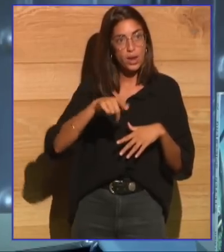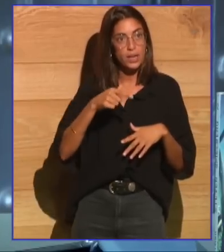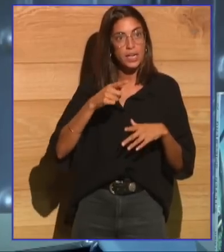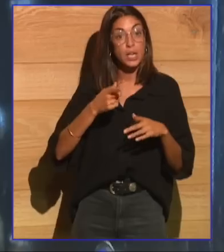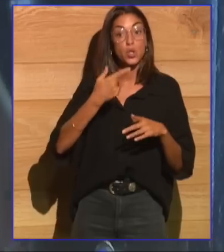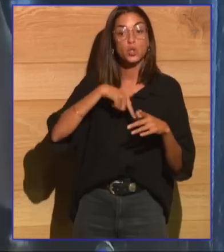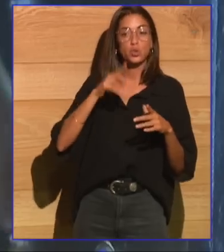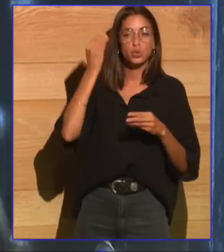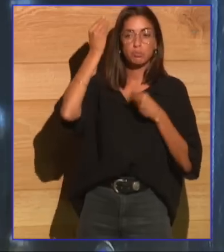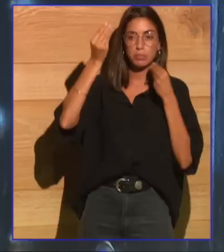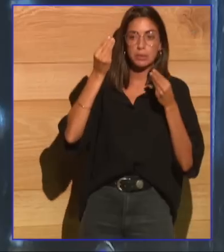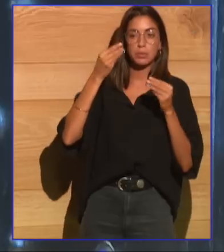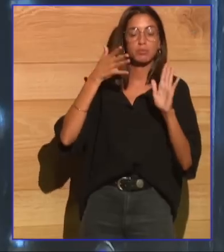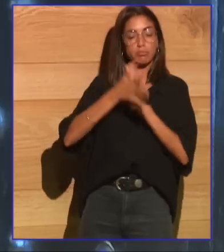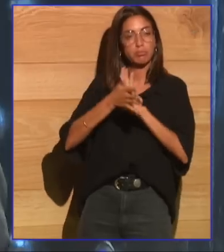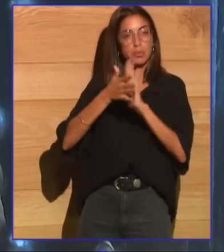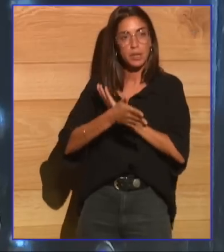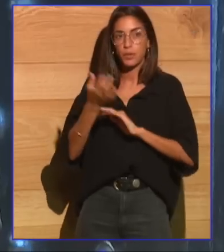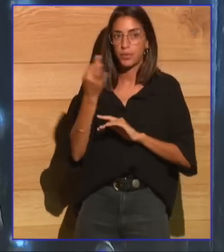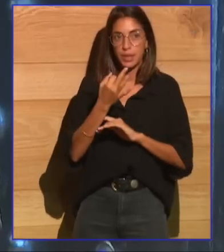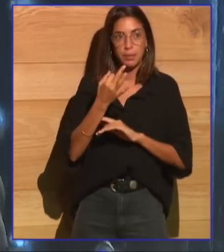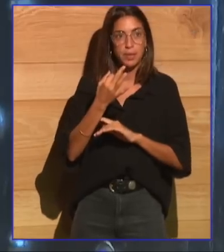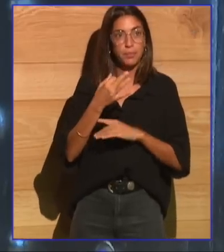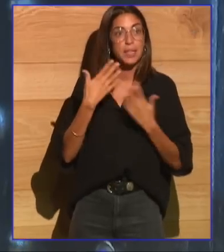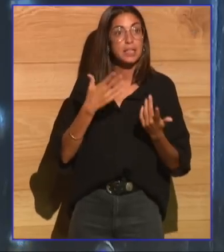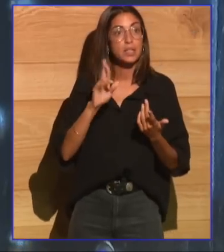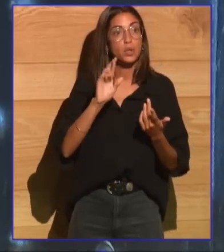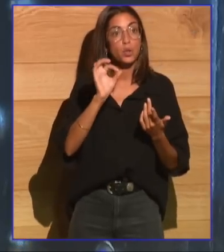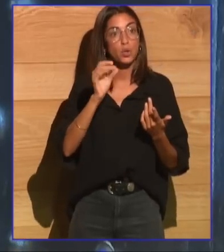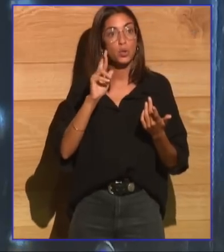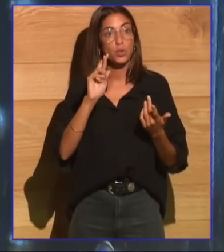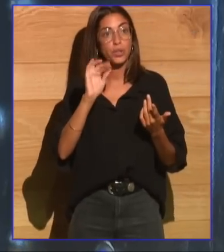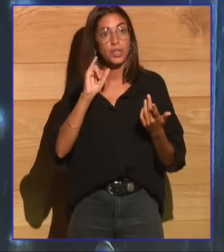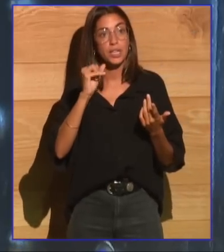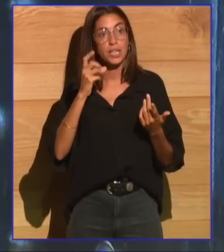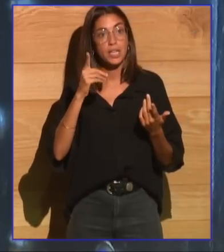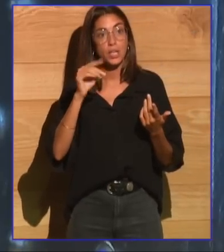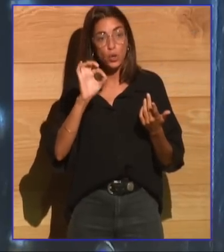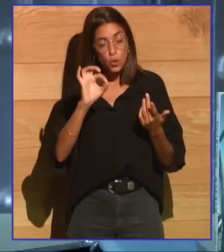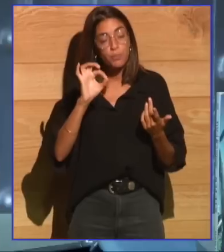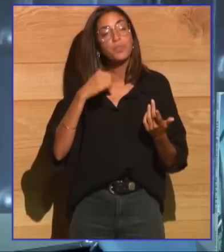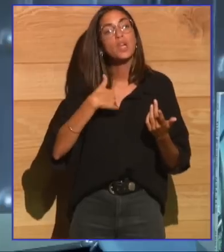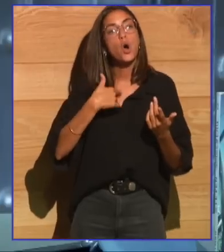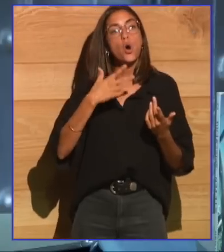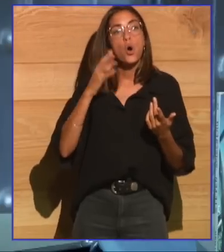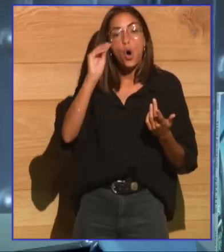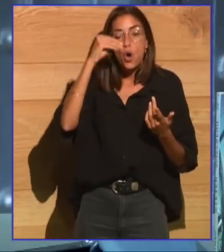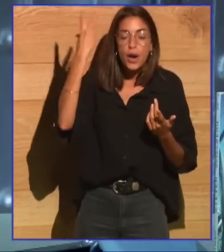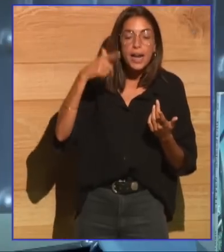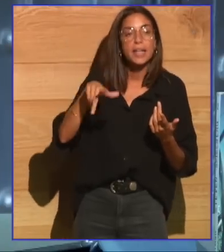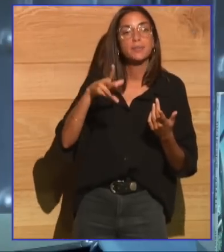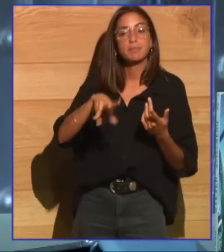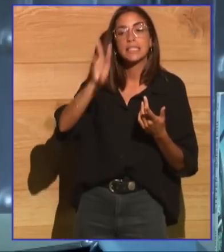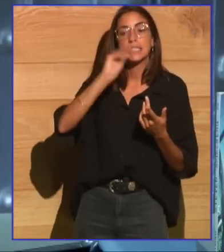explicación y rodrigo me dijo que era que ojalá me entendiera ojalá supiera lo que yo quería decir para mí el más teológico tal